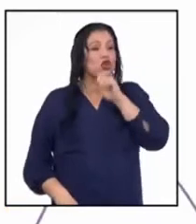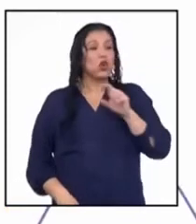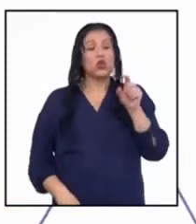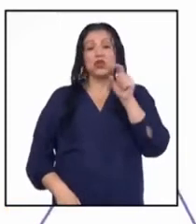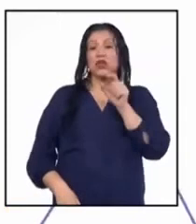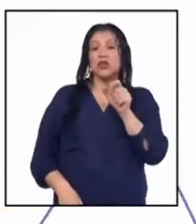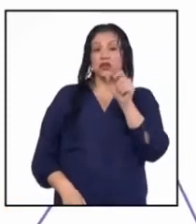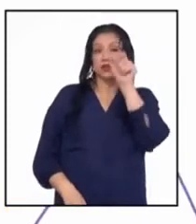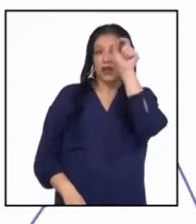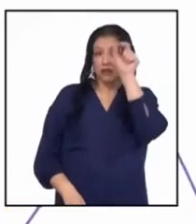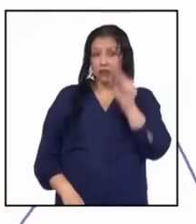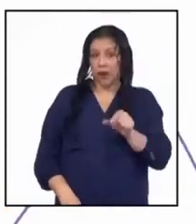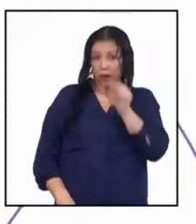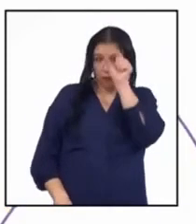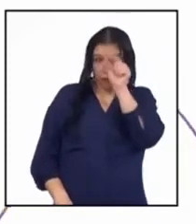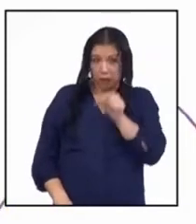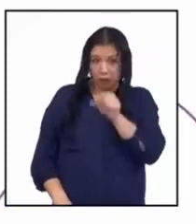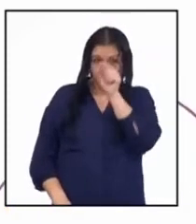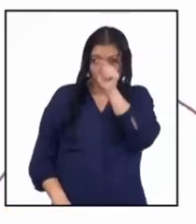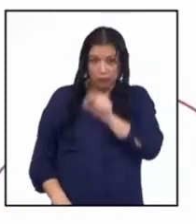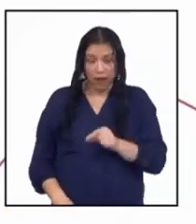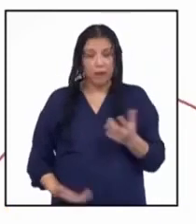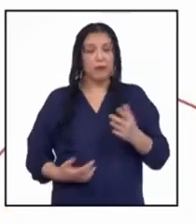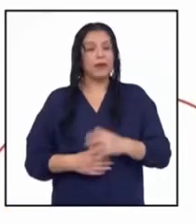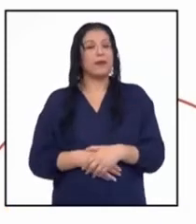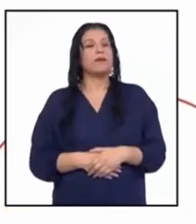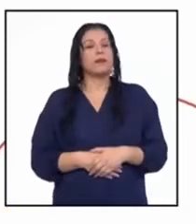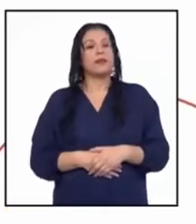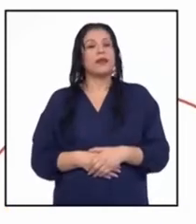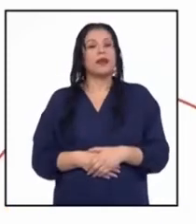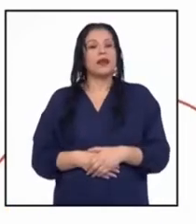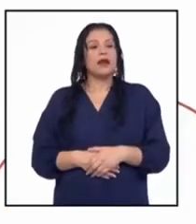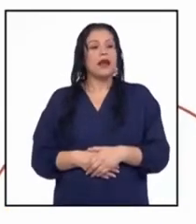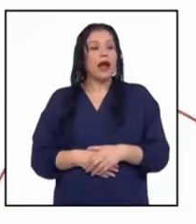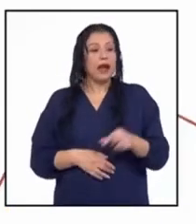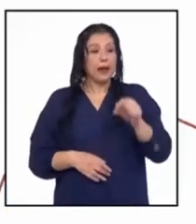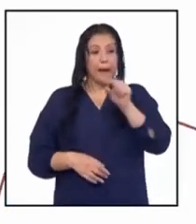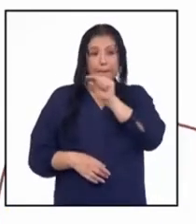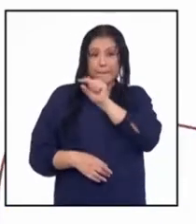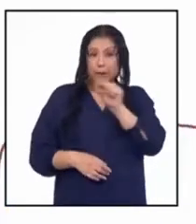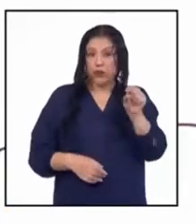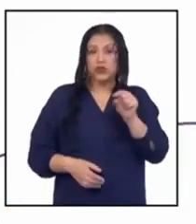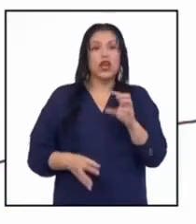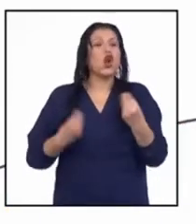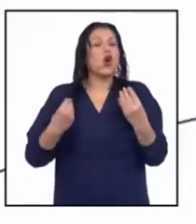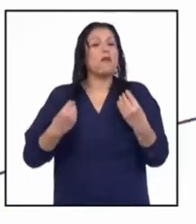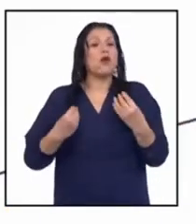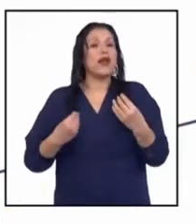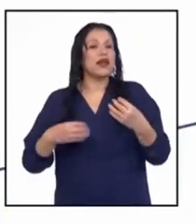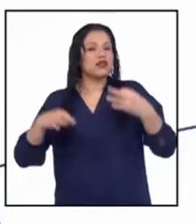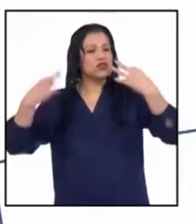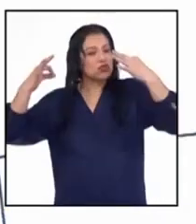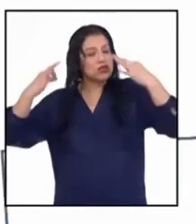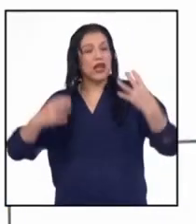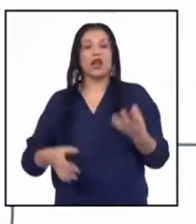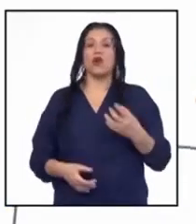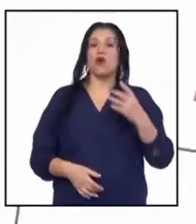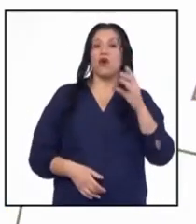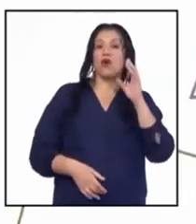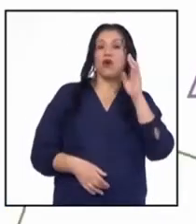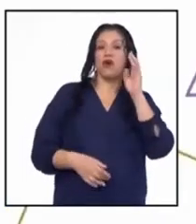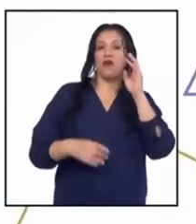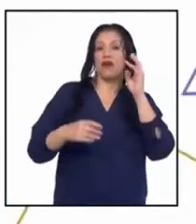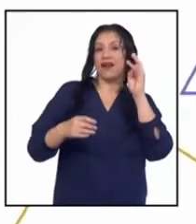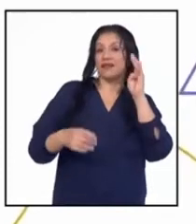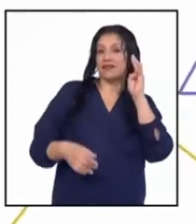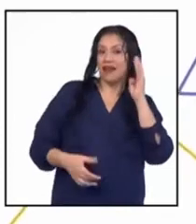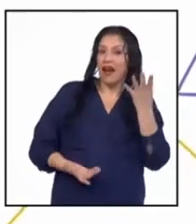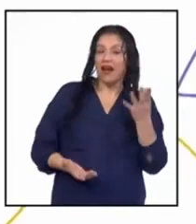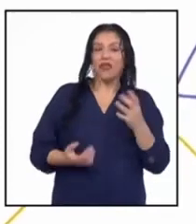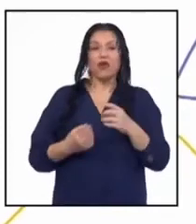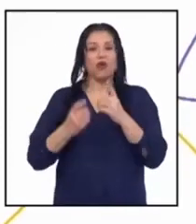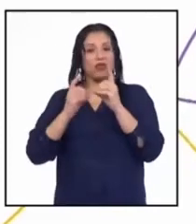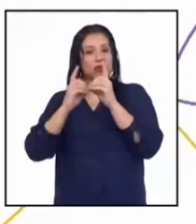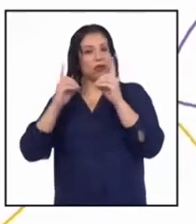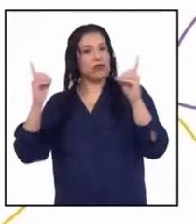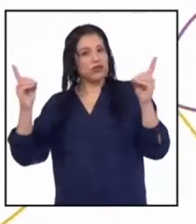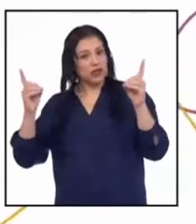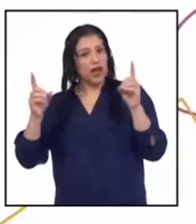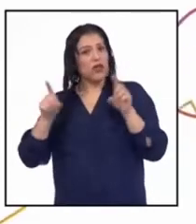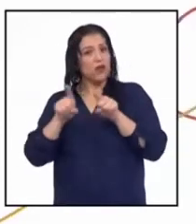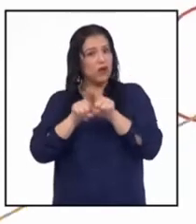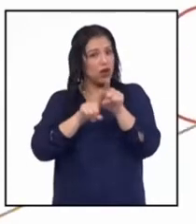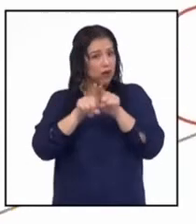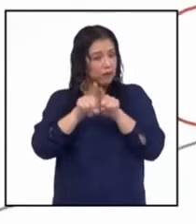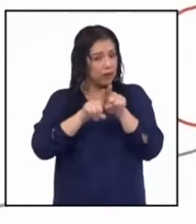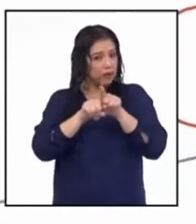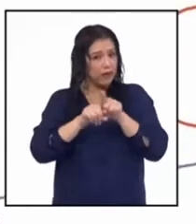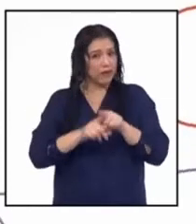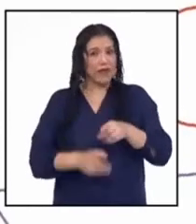barras verticales. Ubiqué en el eje horizontal las categorías de estado civil soltero, casado, divorciado y conviviente.